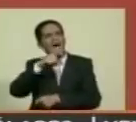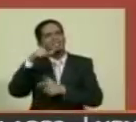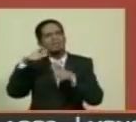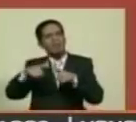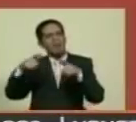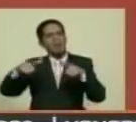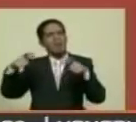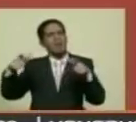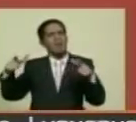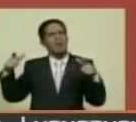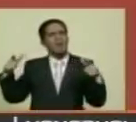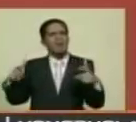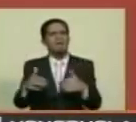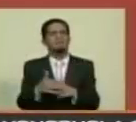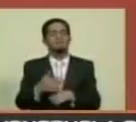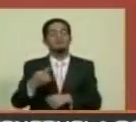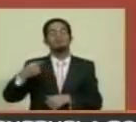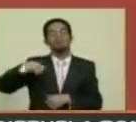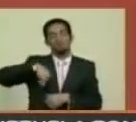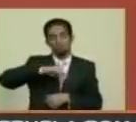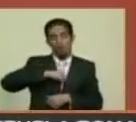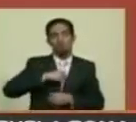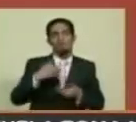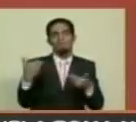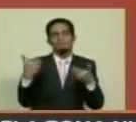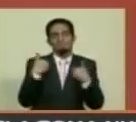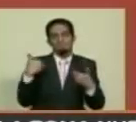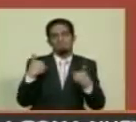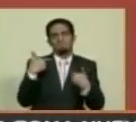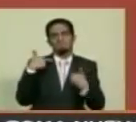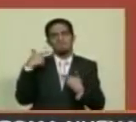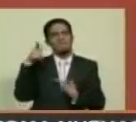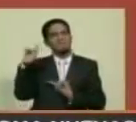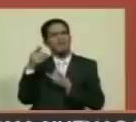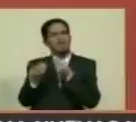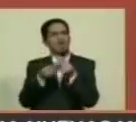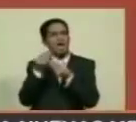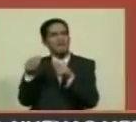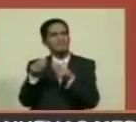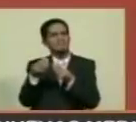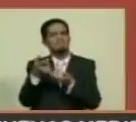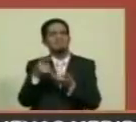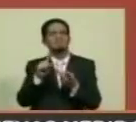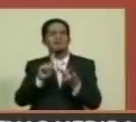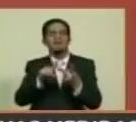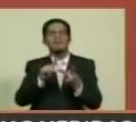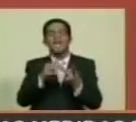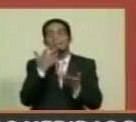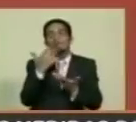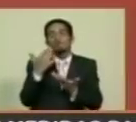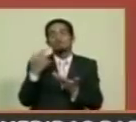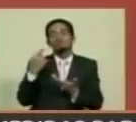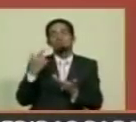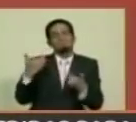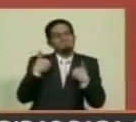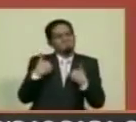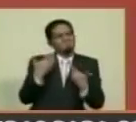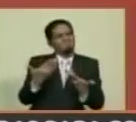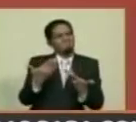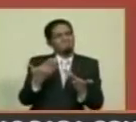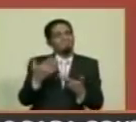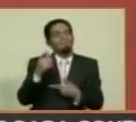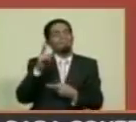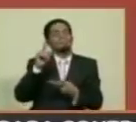No solo somos víctimas de la acción brutal del contrabando de combustible, de alimentos, de medicina hacia Colombia